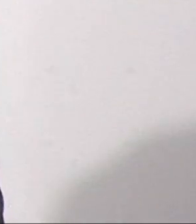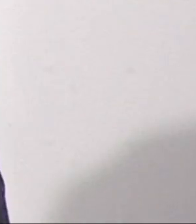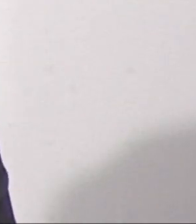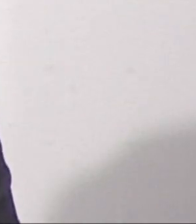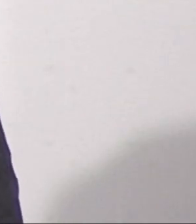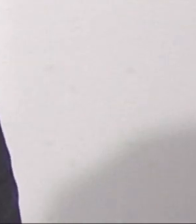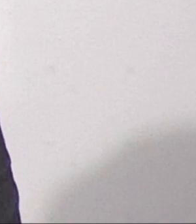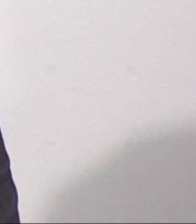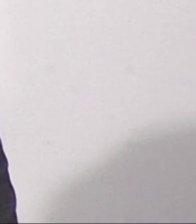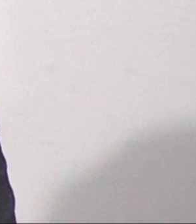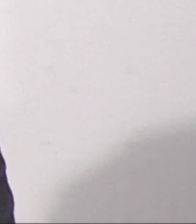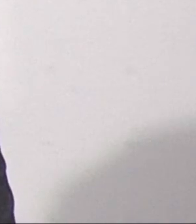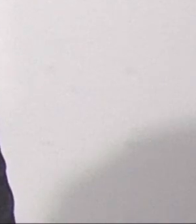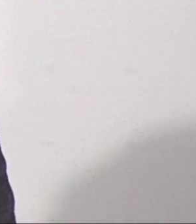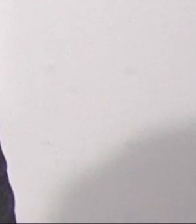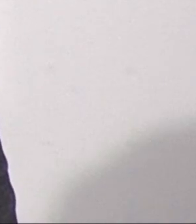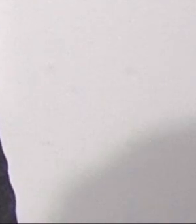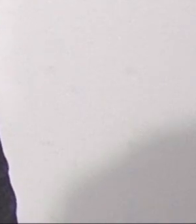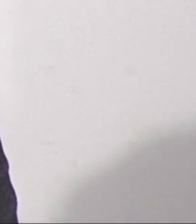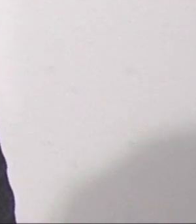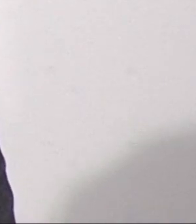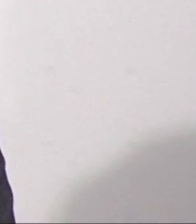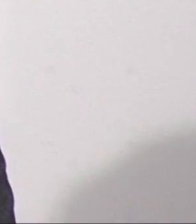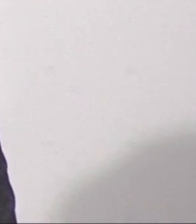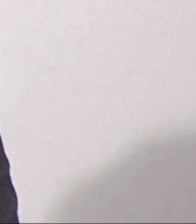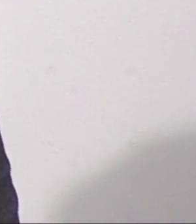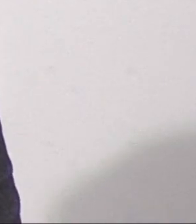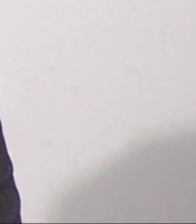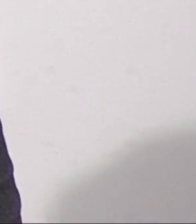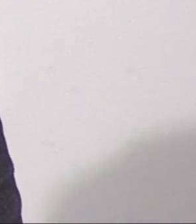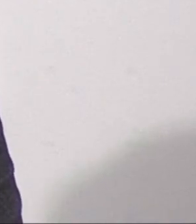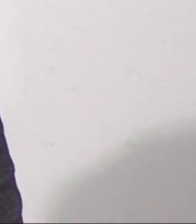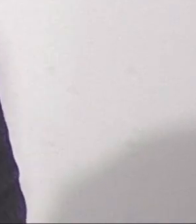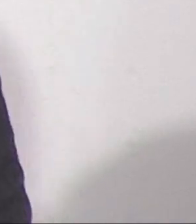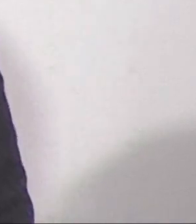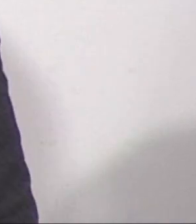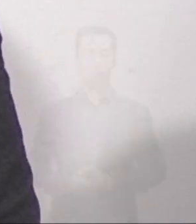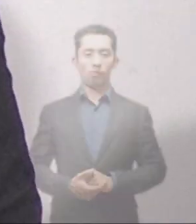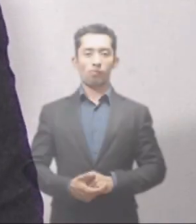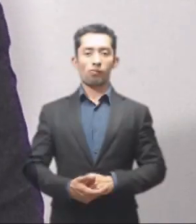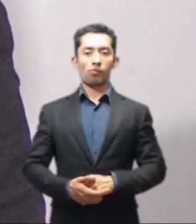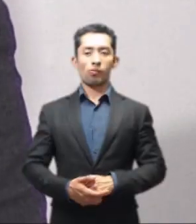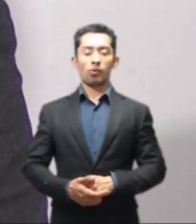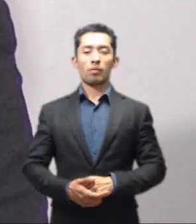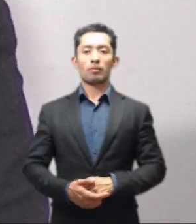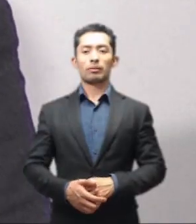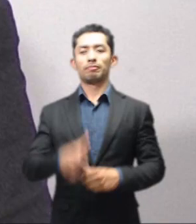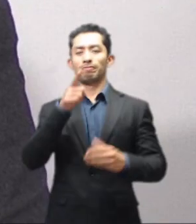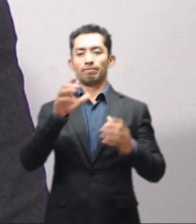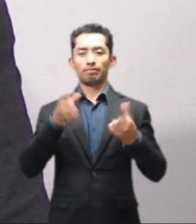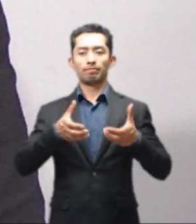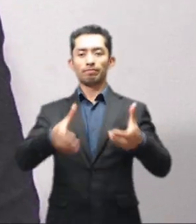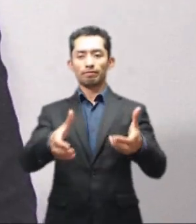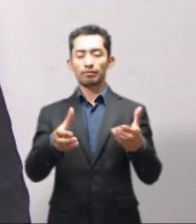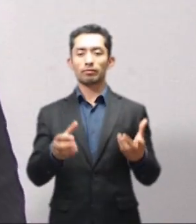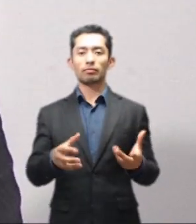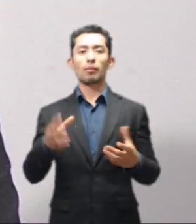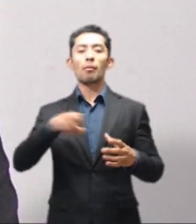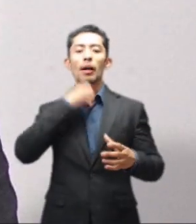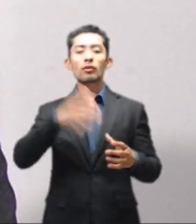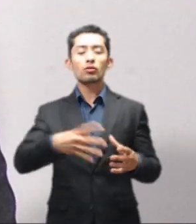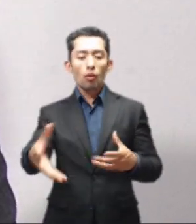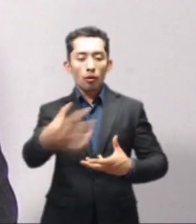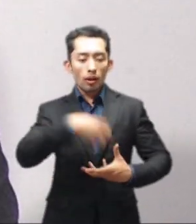tener los los recursos básicos que sería alumbrado público recolección de basura